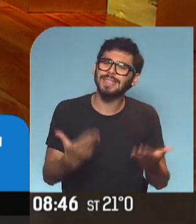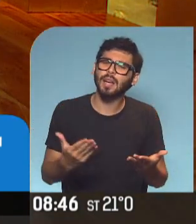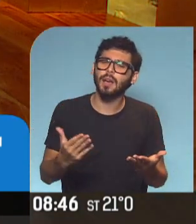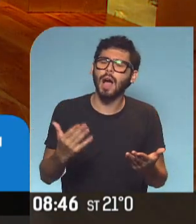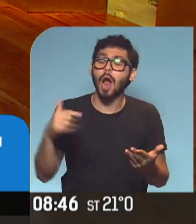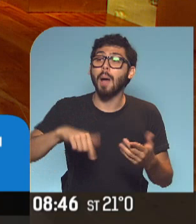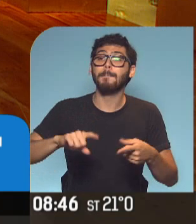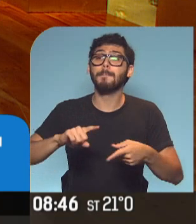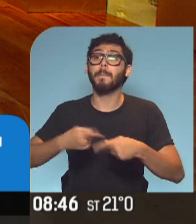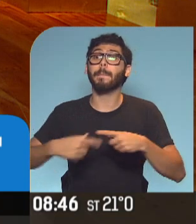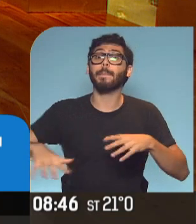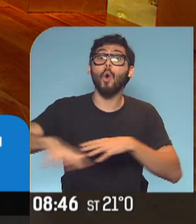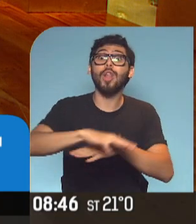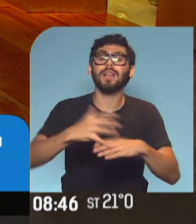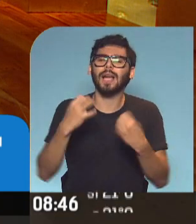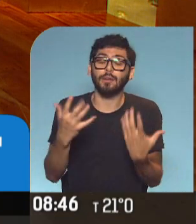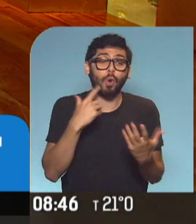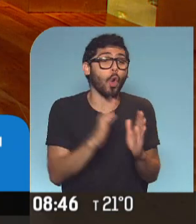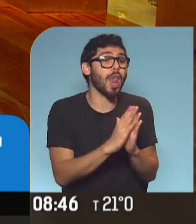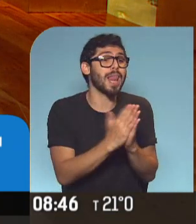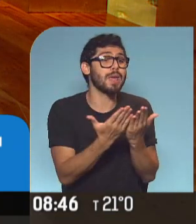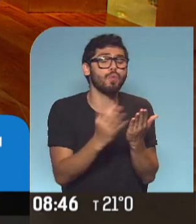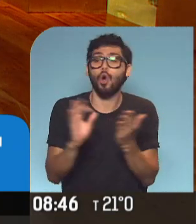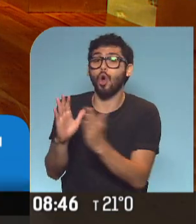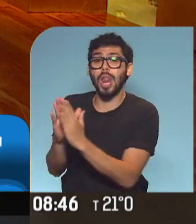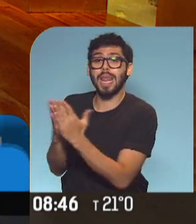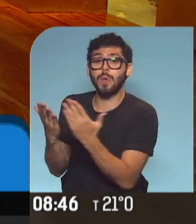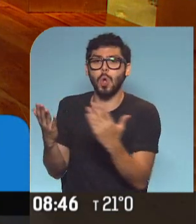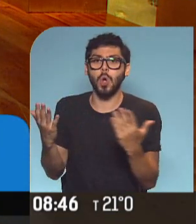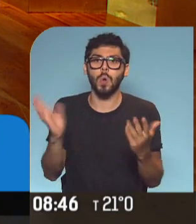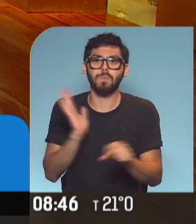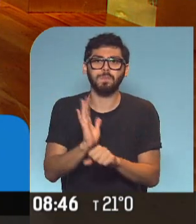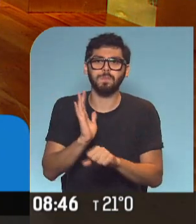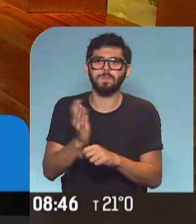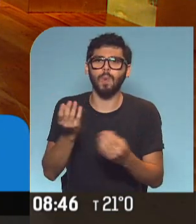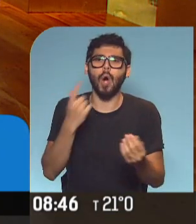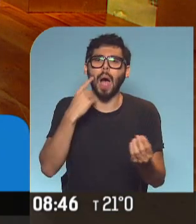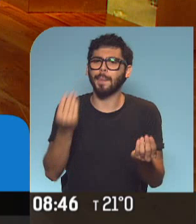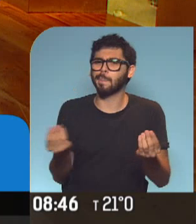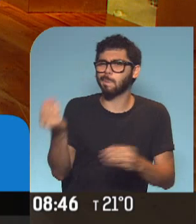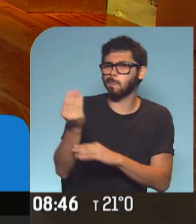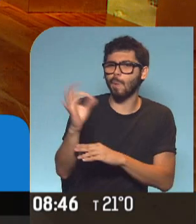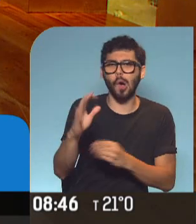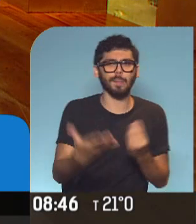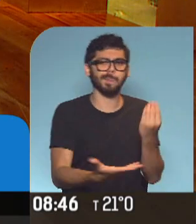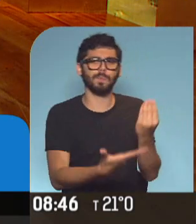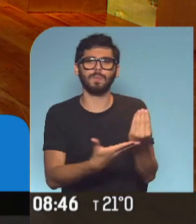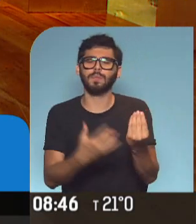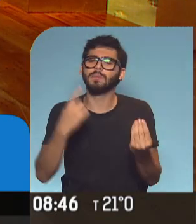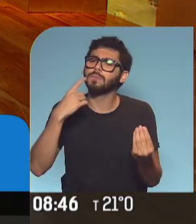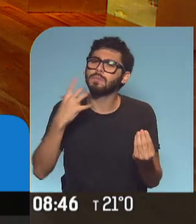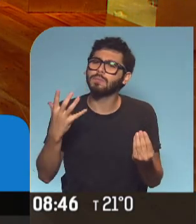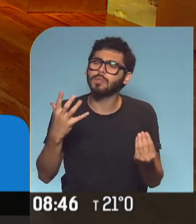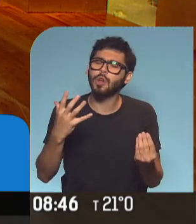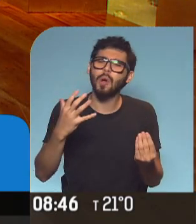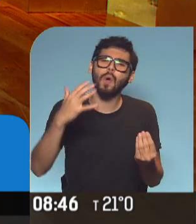con esto con libros en los que se de una u otra manera los candidatos se van reposicionando existe posibilidad de nuevamente